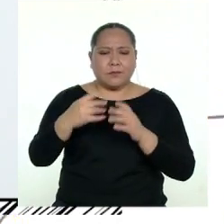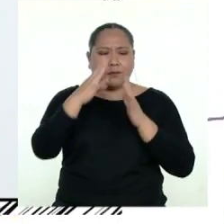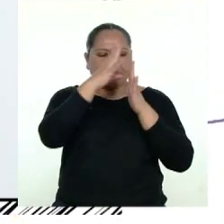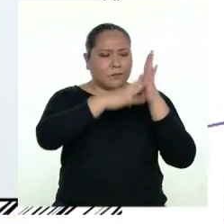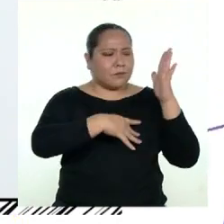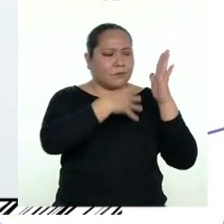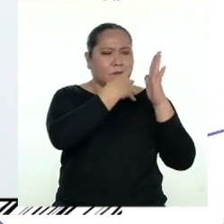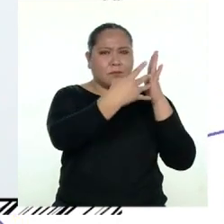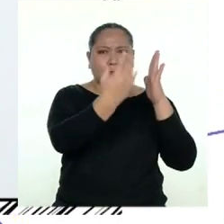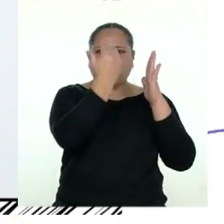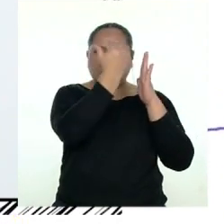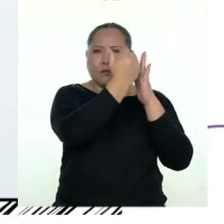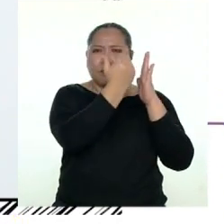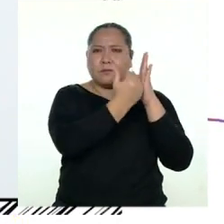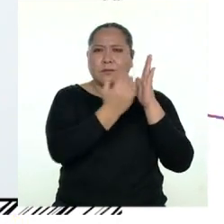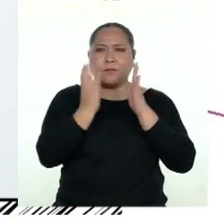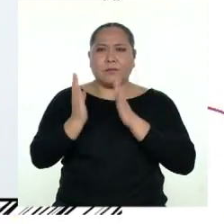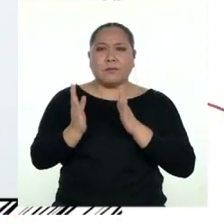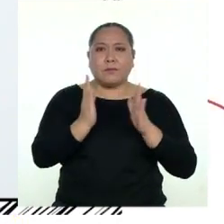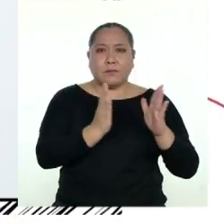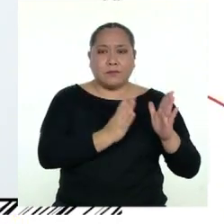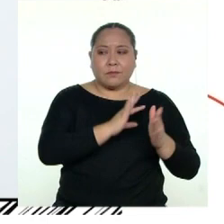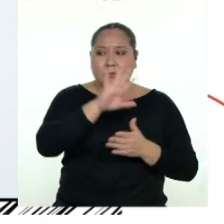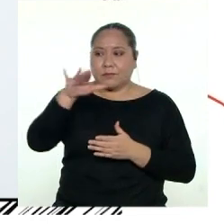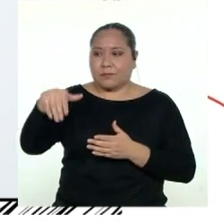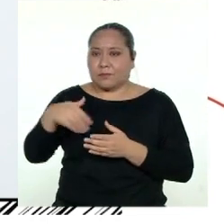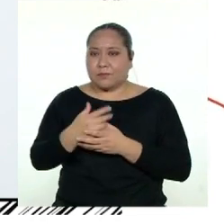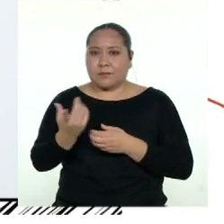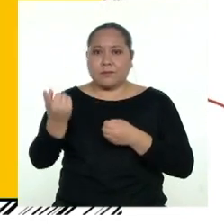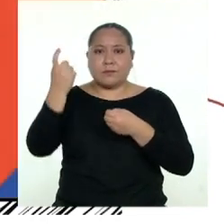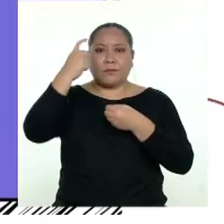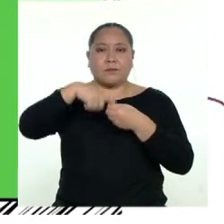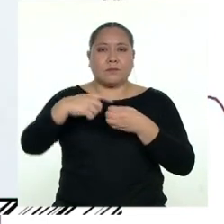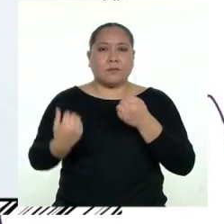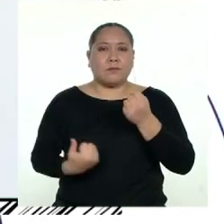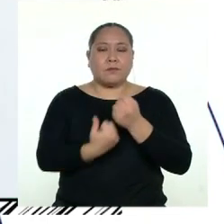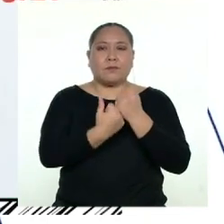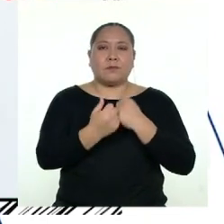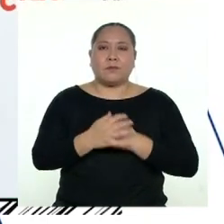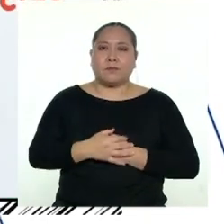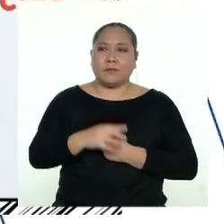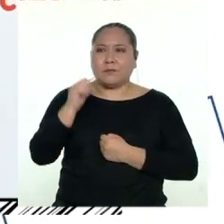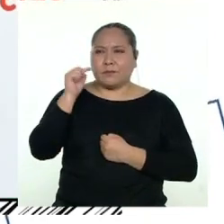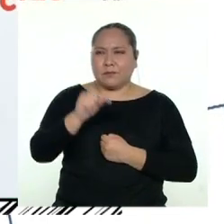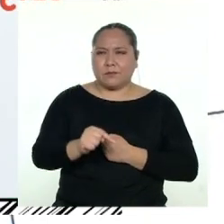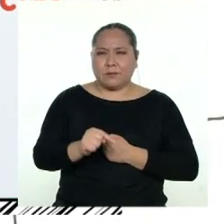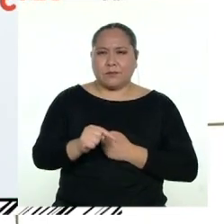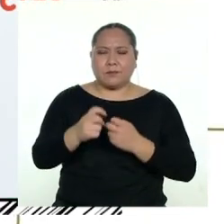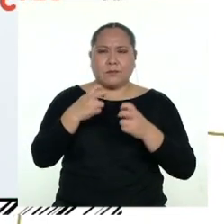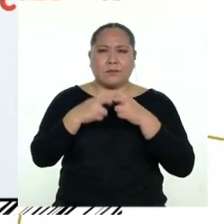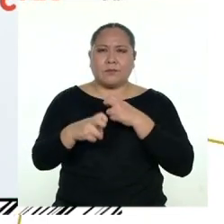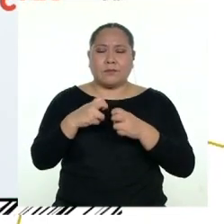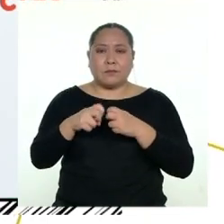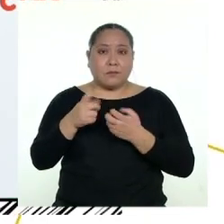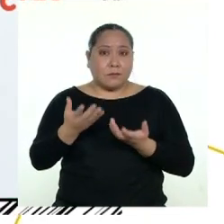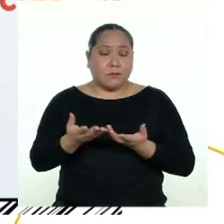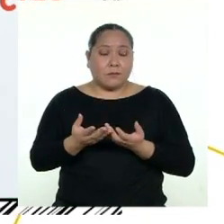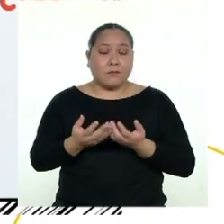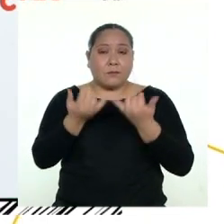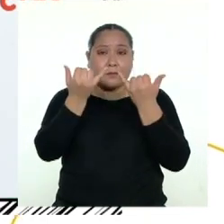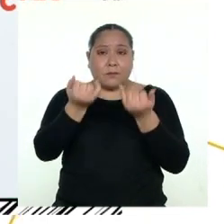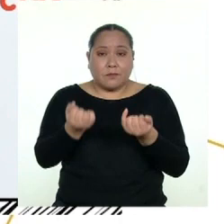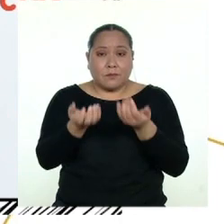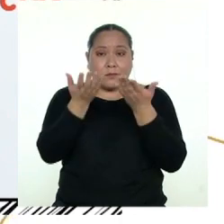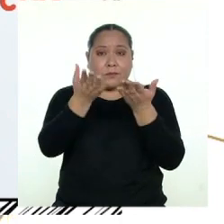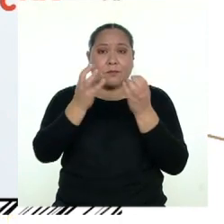ordenada y organizada donde todos podamos cooperar. Esta situación puede ser una gran oportunidad para